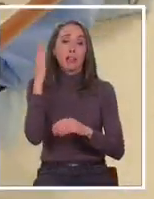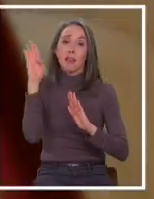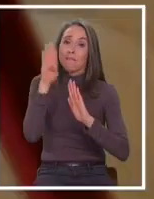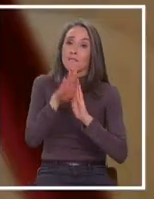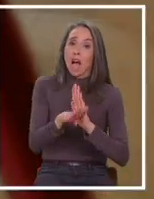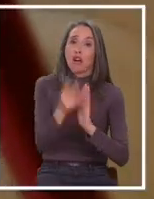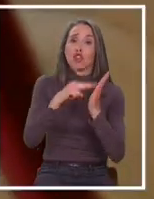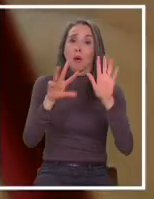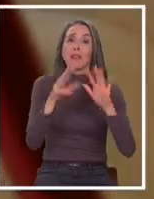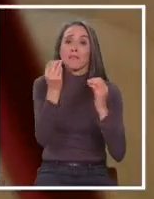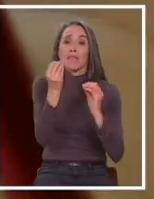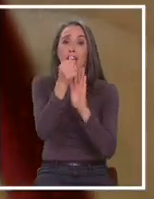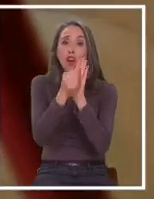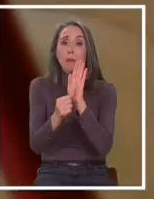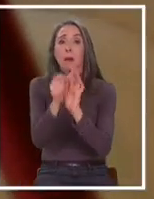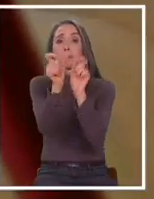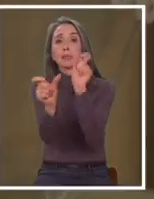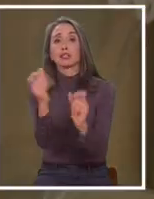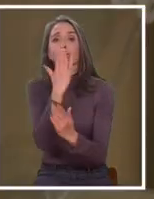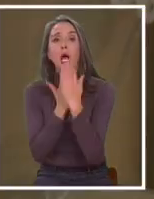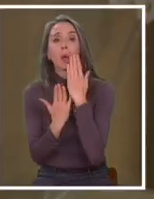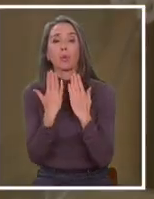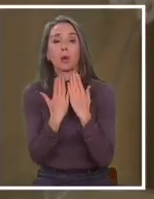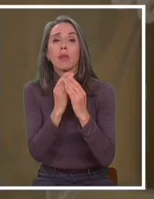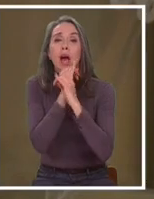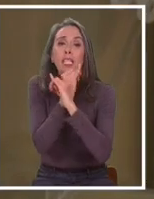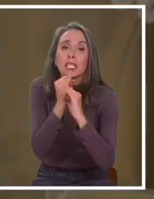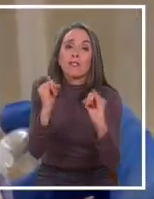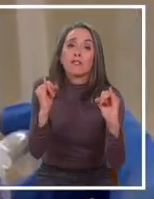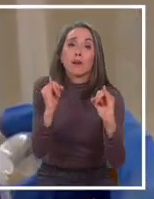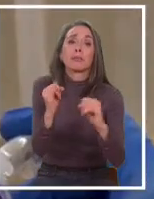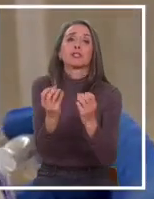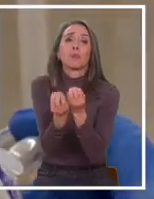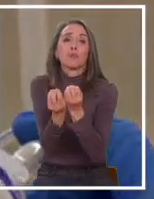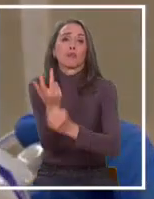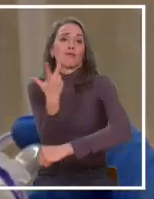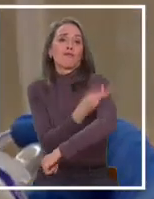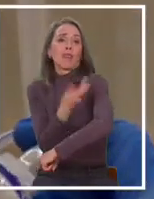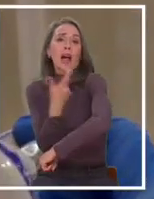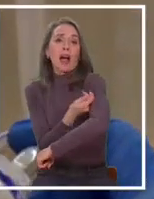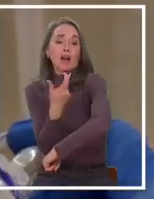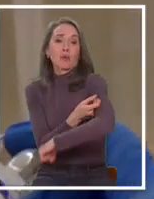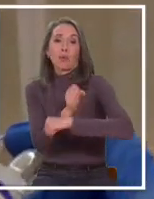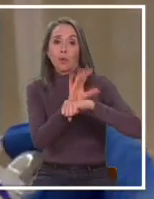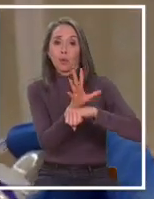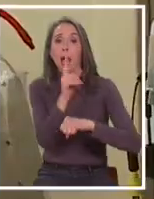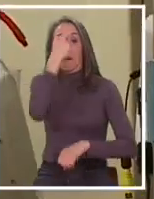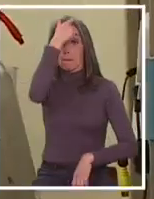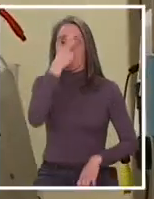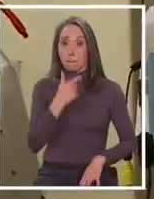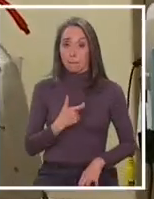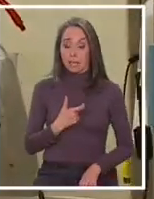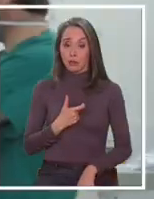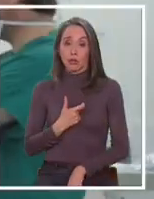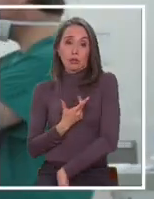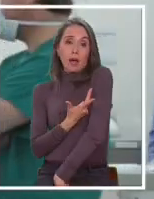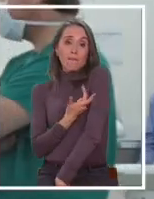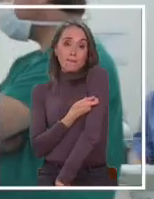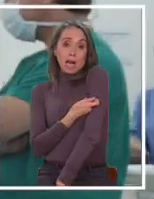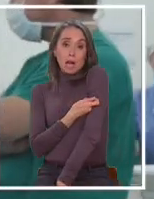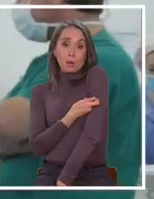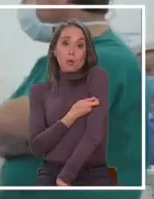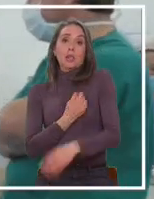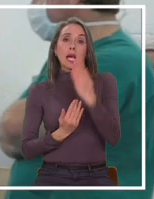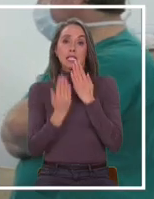del 2019 es el autocuidado y la masificación de la vacuna. Porque cuando una persona se inocula, no solo